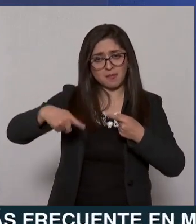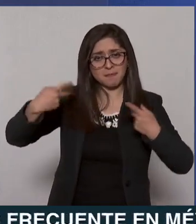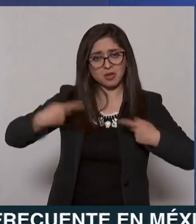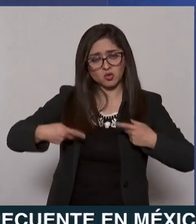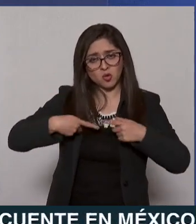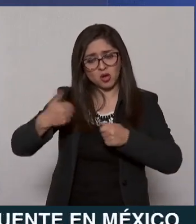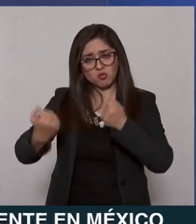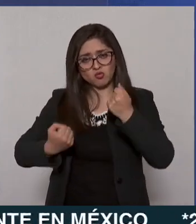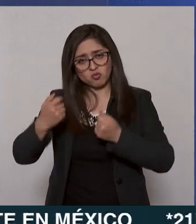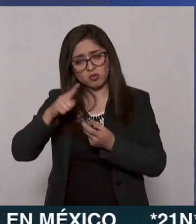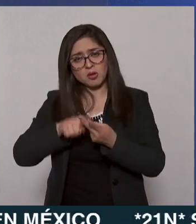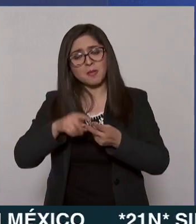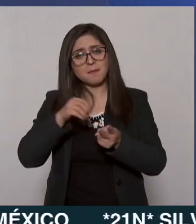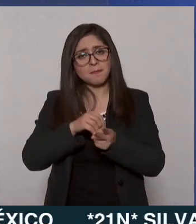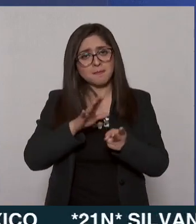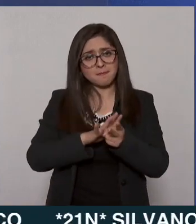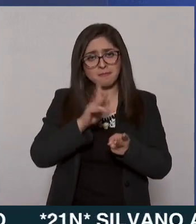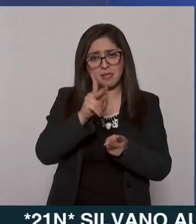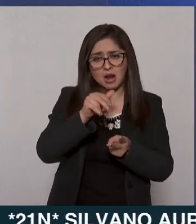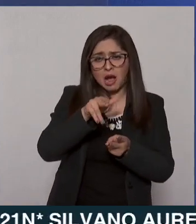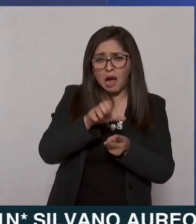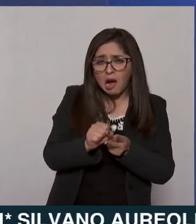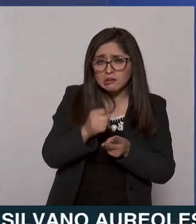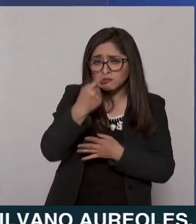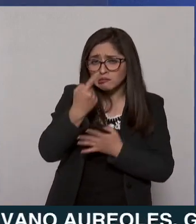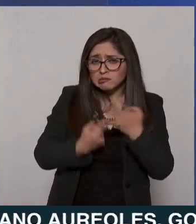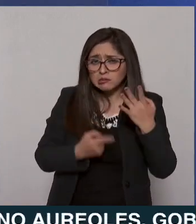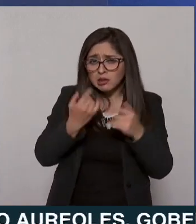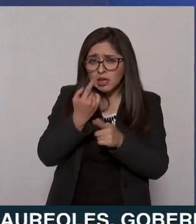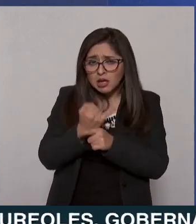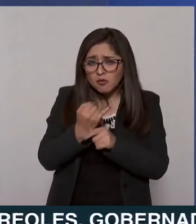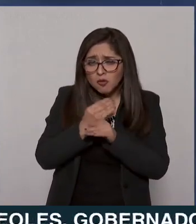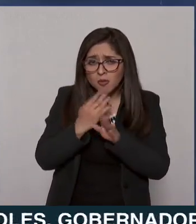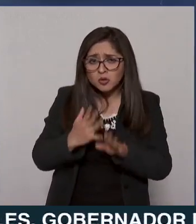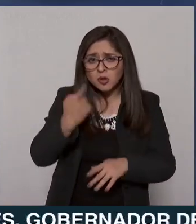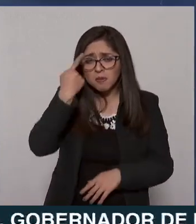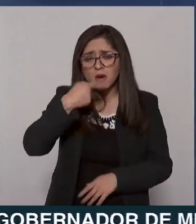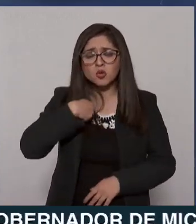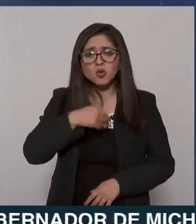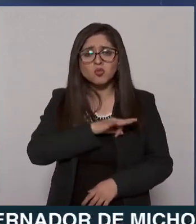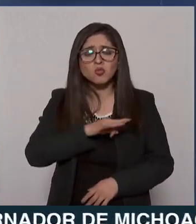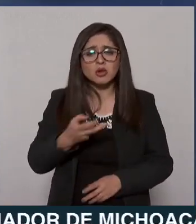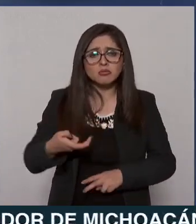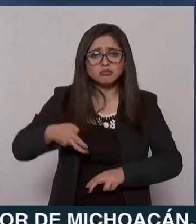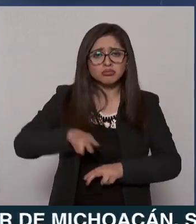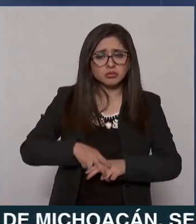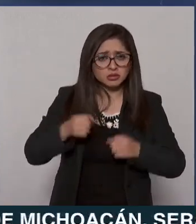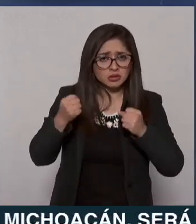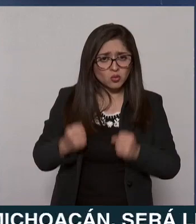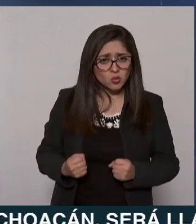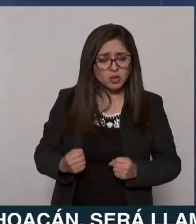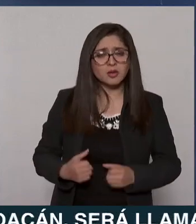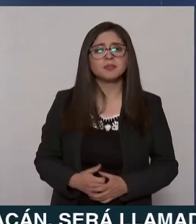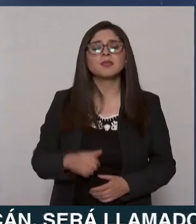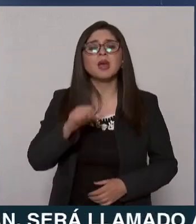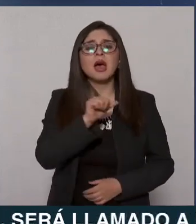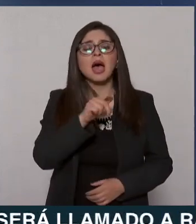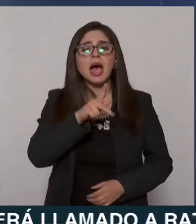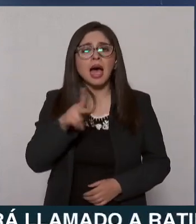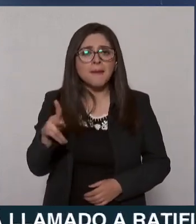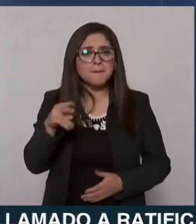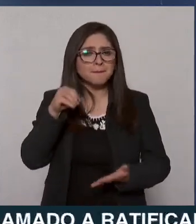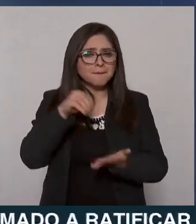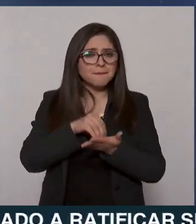las placas, el registro, es decir, todos estos datos que nos permitan abordar una unidad de manera segura. Sí, o sea, la app CDMX se compone de diferentes módulos. La app